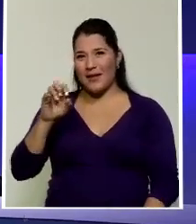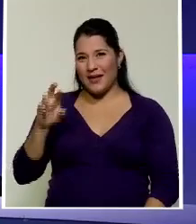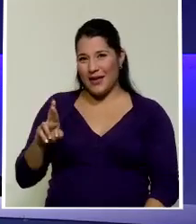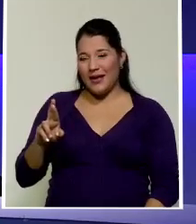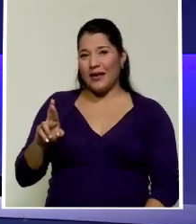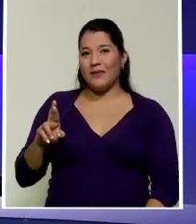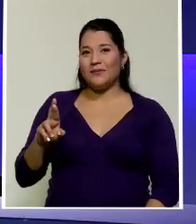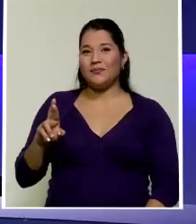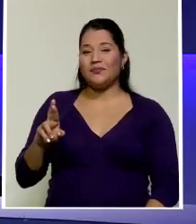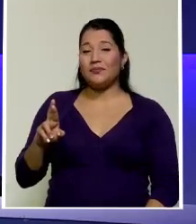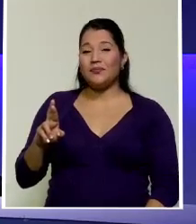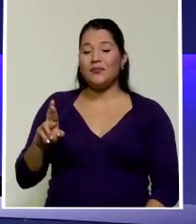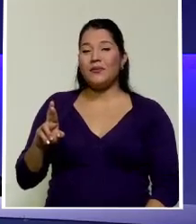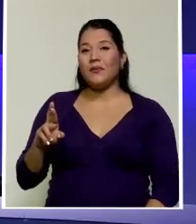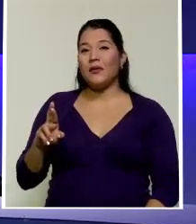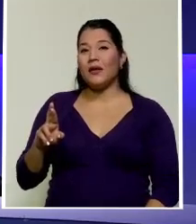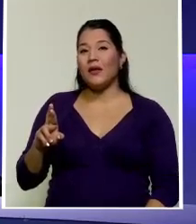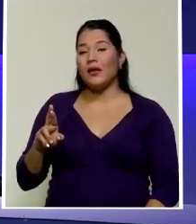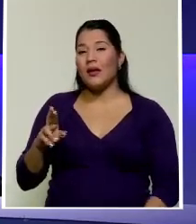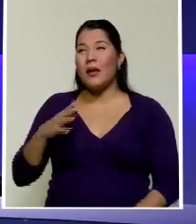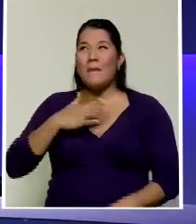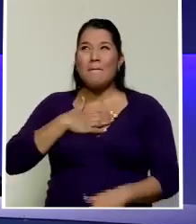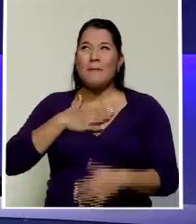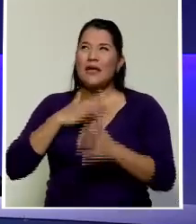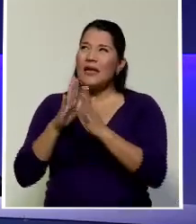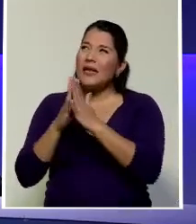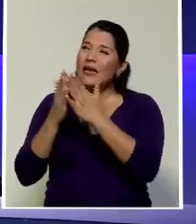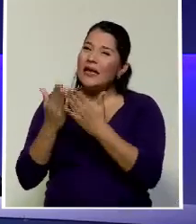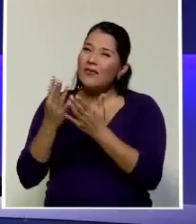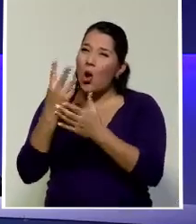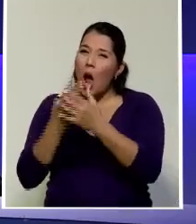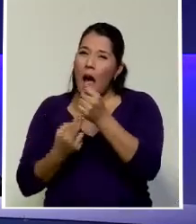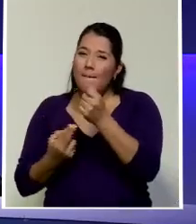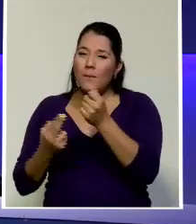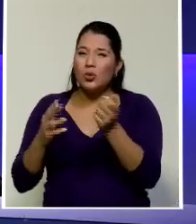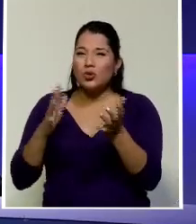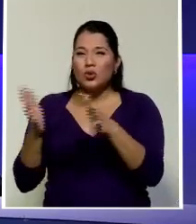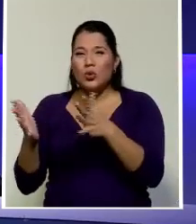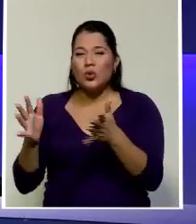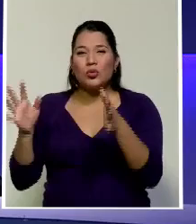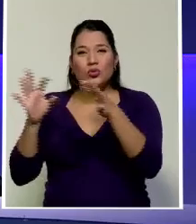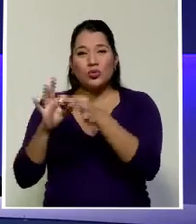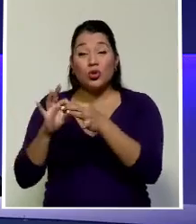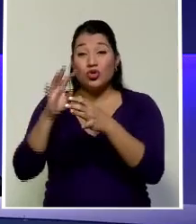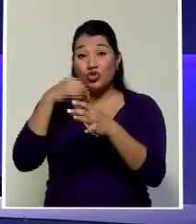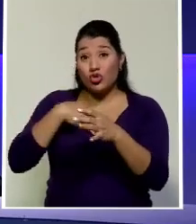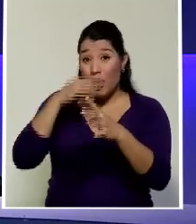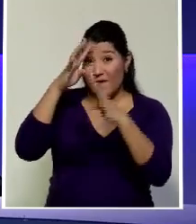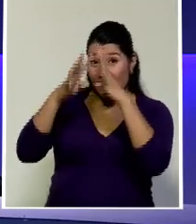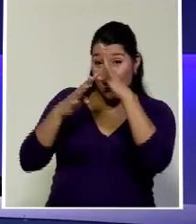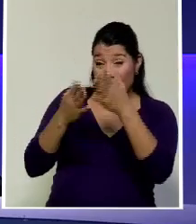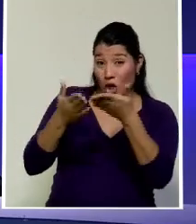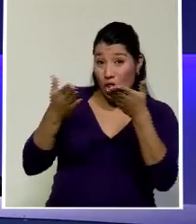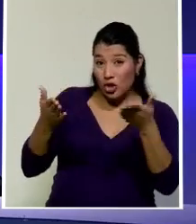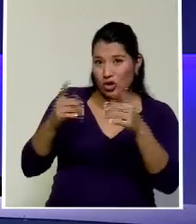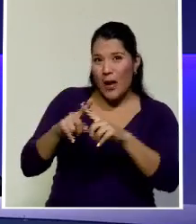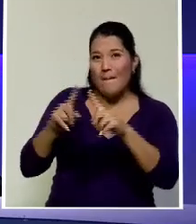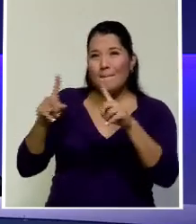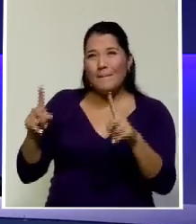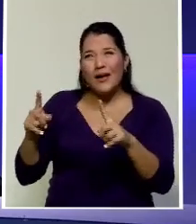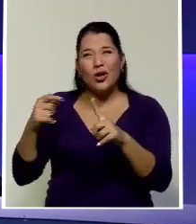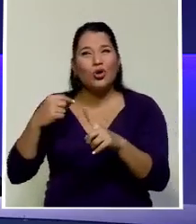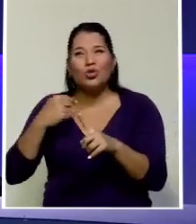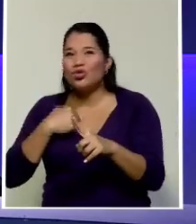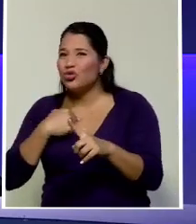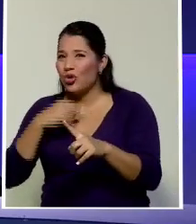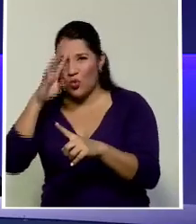cosa. El mío anda moviéndose entre esos lugares. O sea, invento cosas, pero mi imaginación no es tan buena para